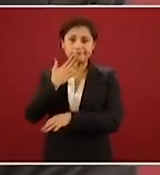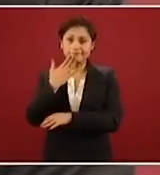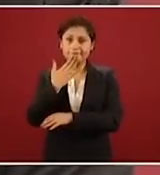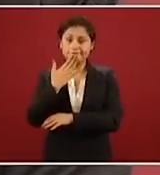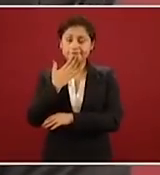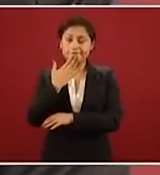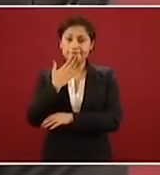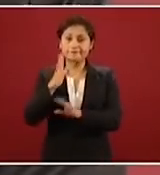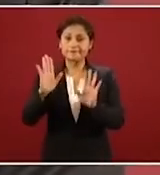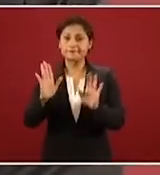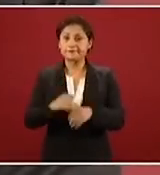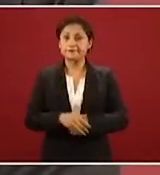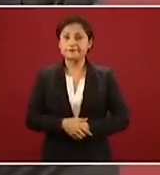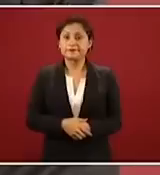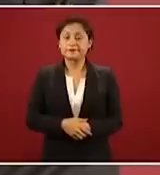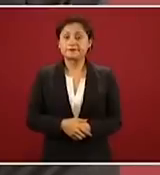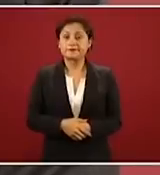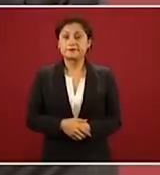No hay